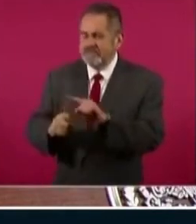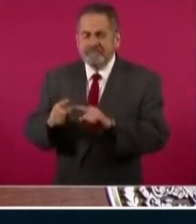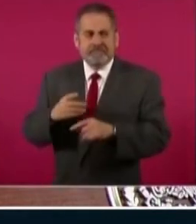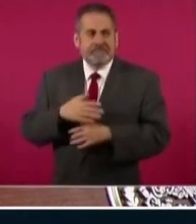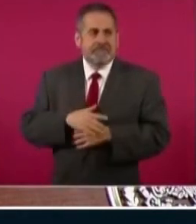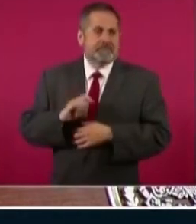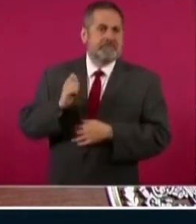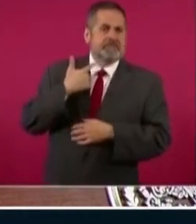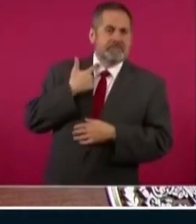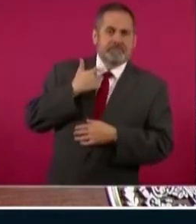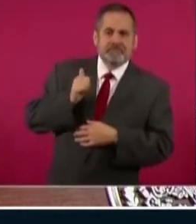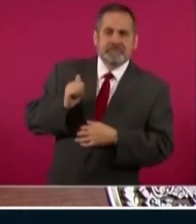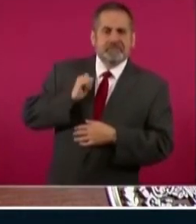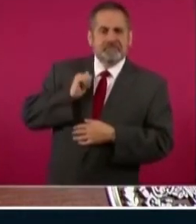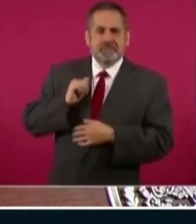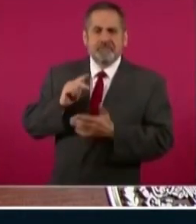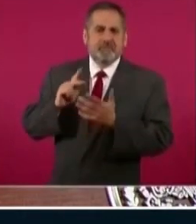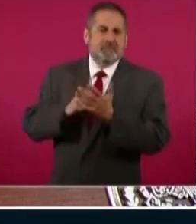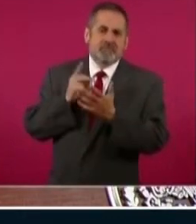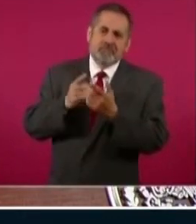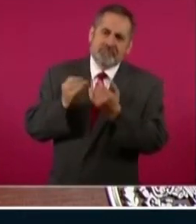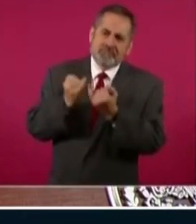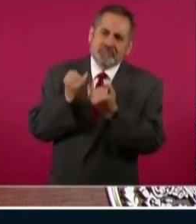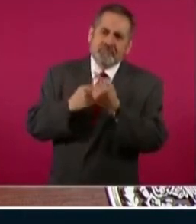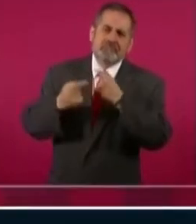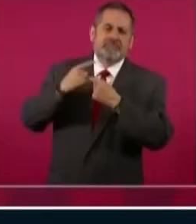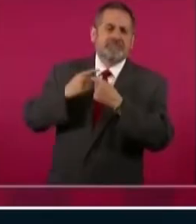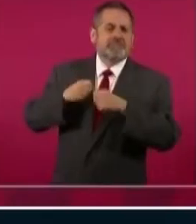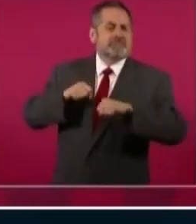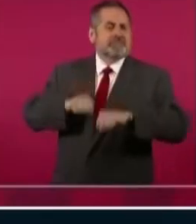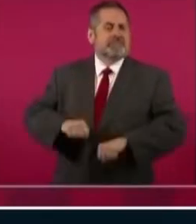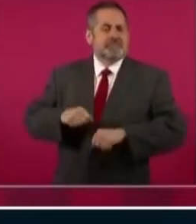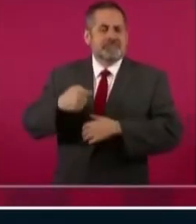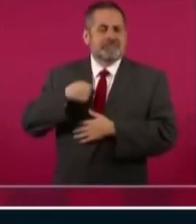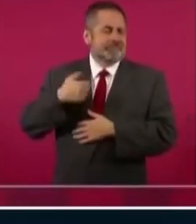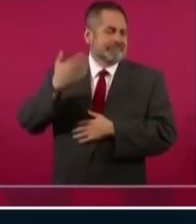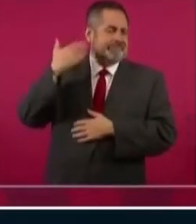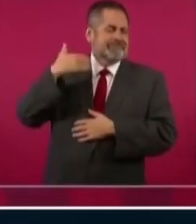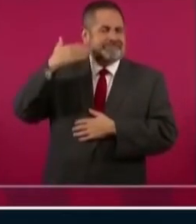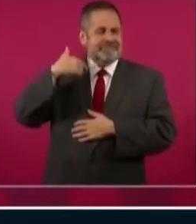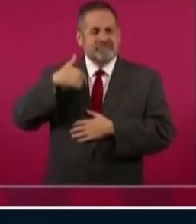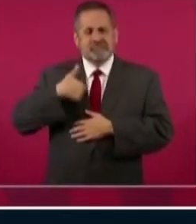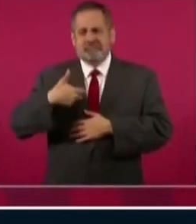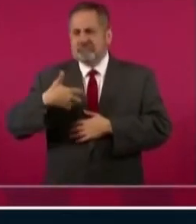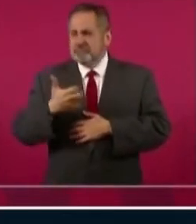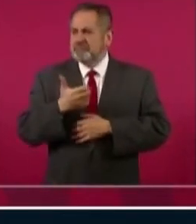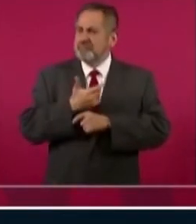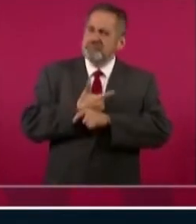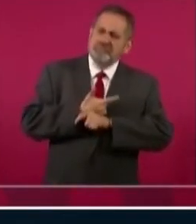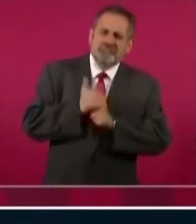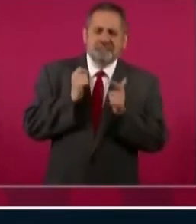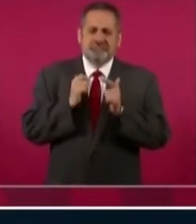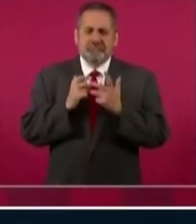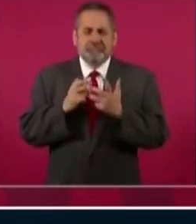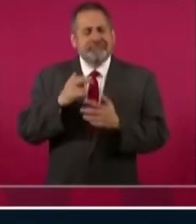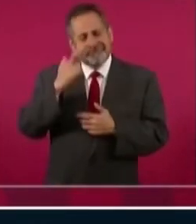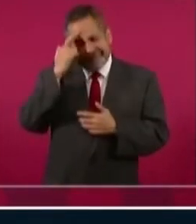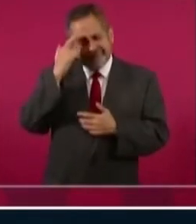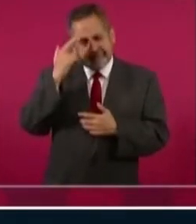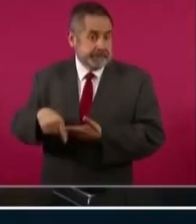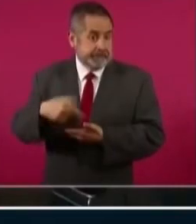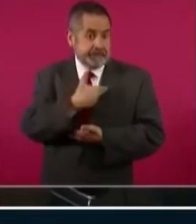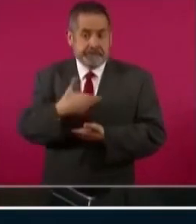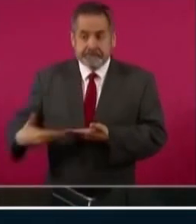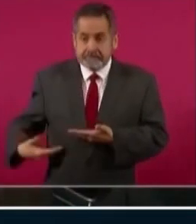Primero porque tiene un abuso de los medios permanente. Segundo, porque como